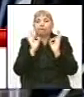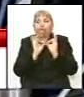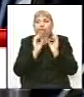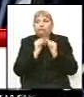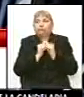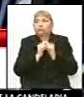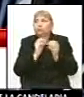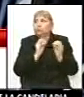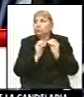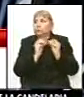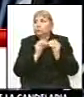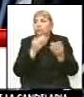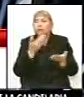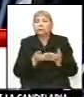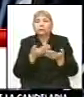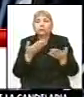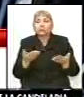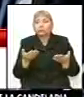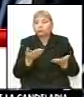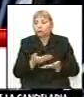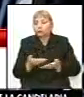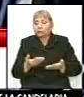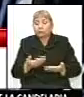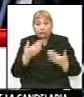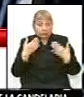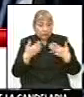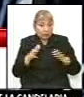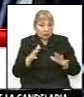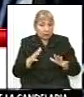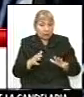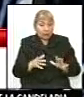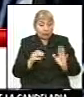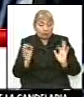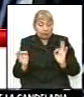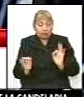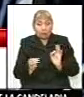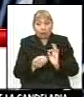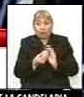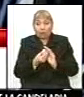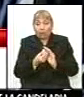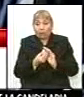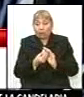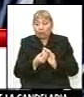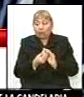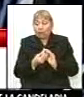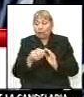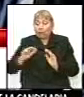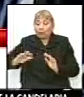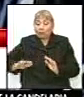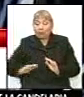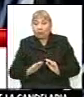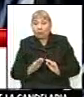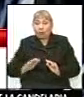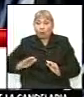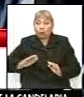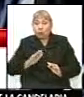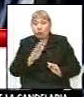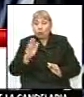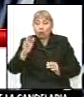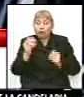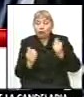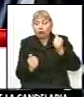es el problema, porque son territorios en donde si hay una presencia externa como la carretera, que con el propósito